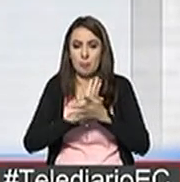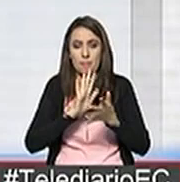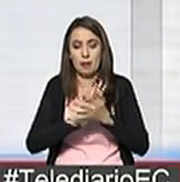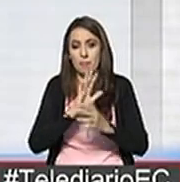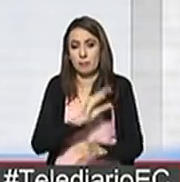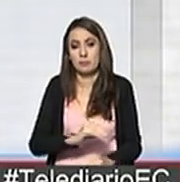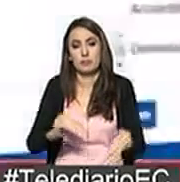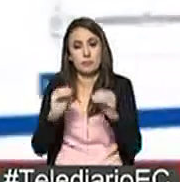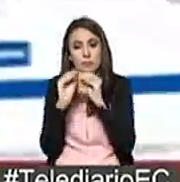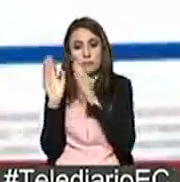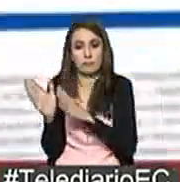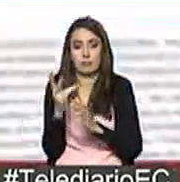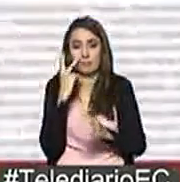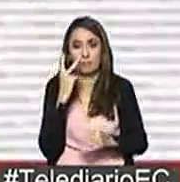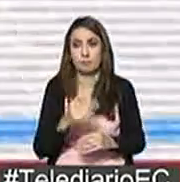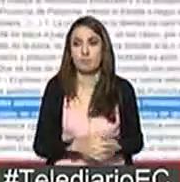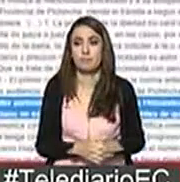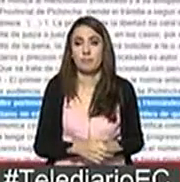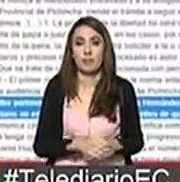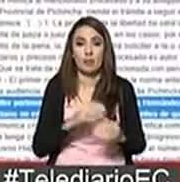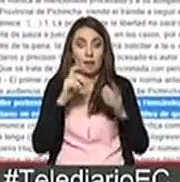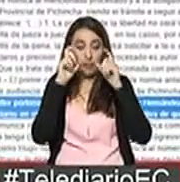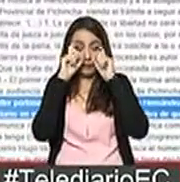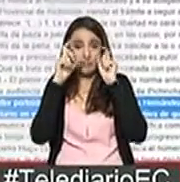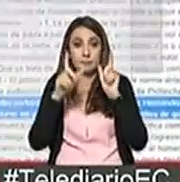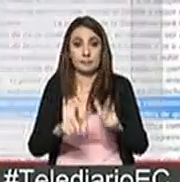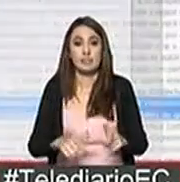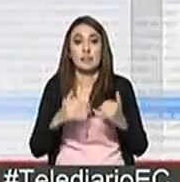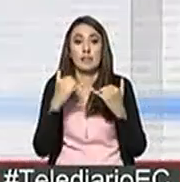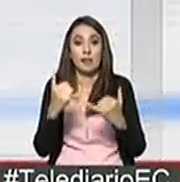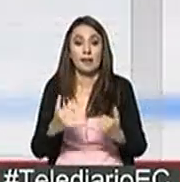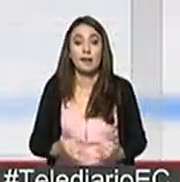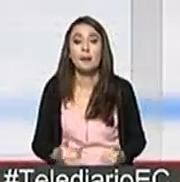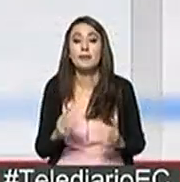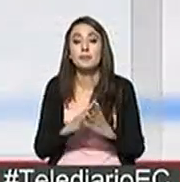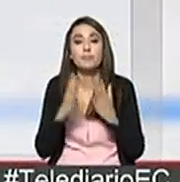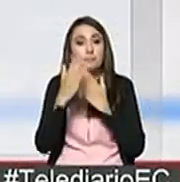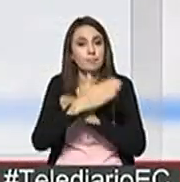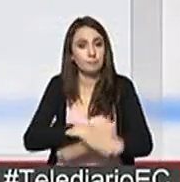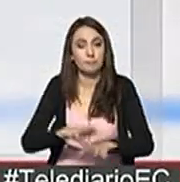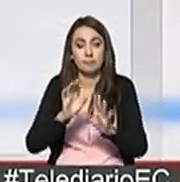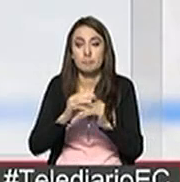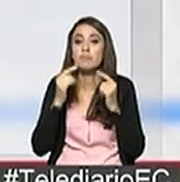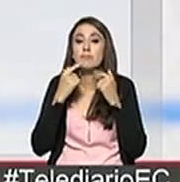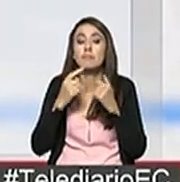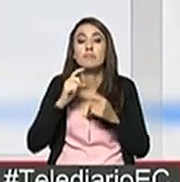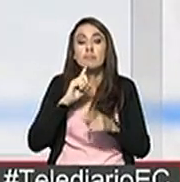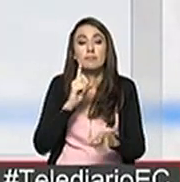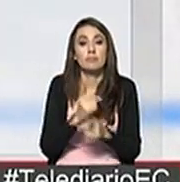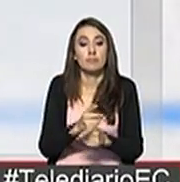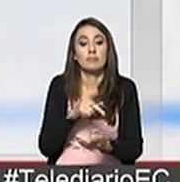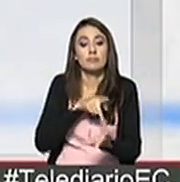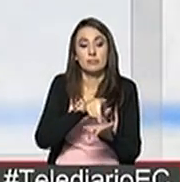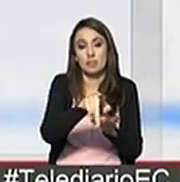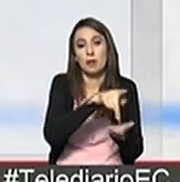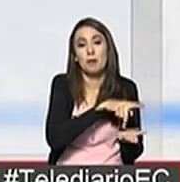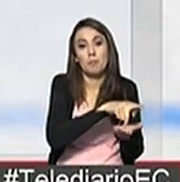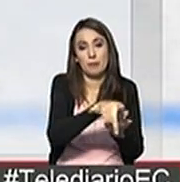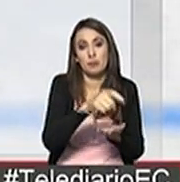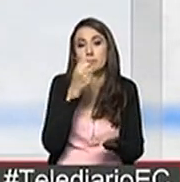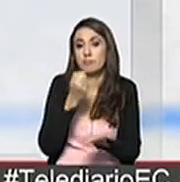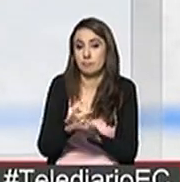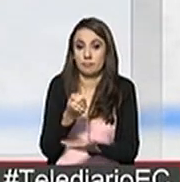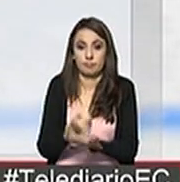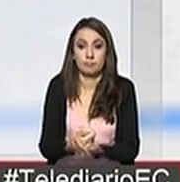las manifestaciones. Además, la Fiscalía resaltó que se pudo llegar a establecer que efectivamente existió financiamiento y adiestramiento